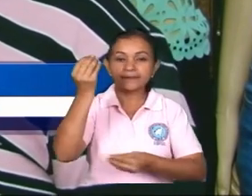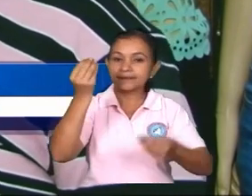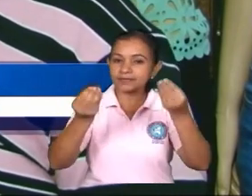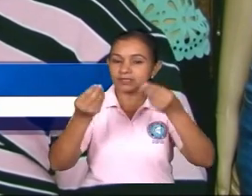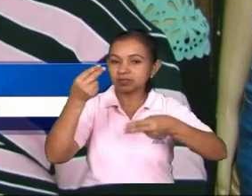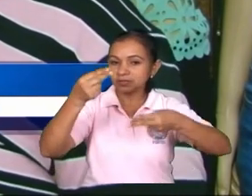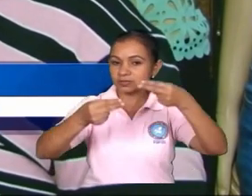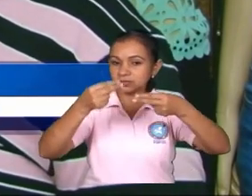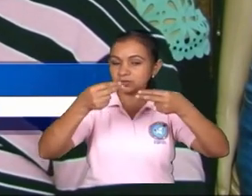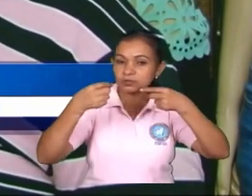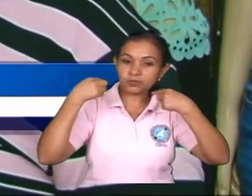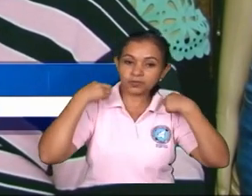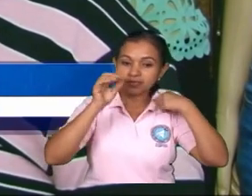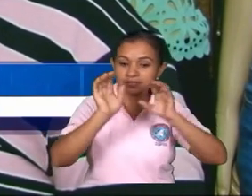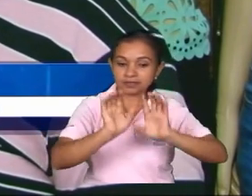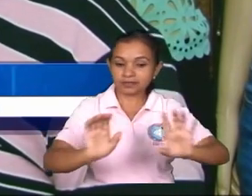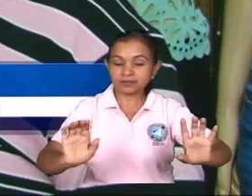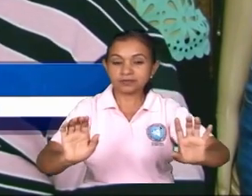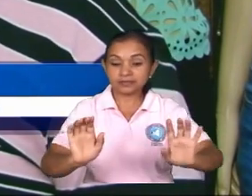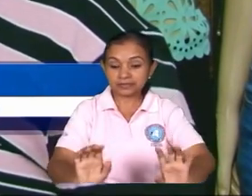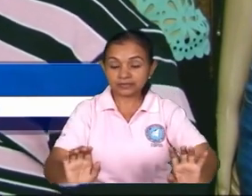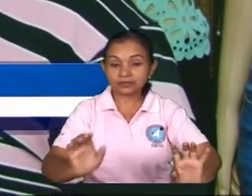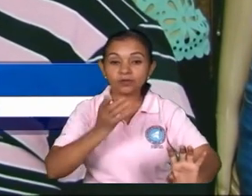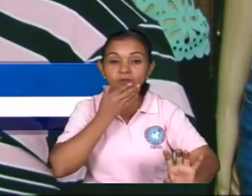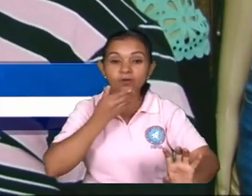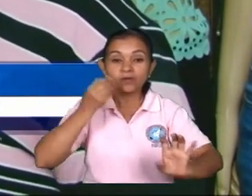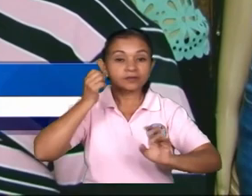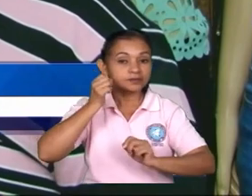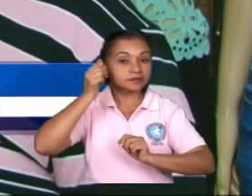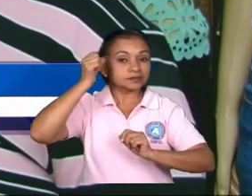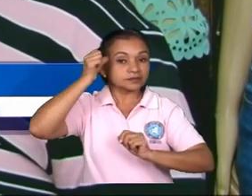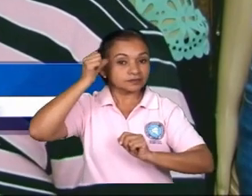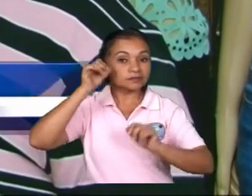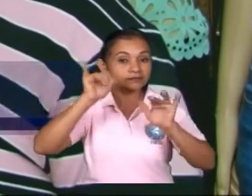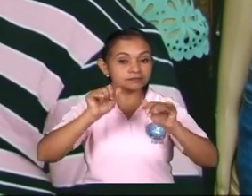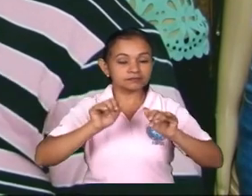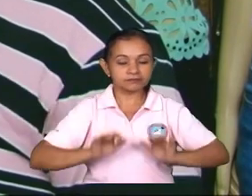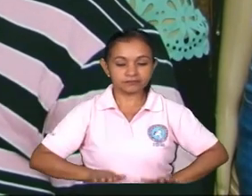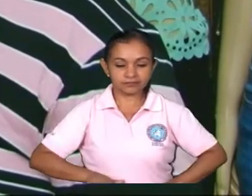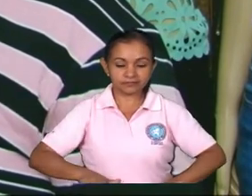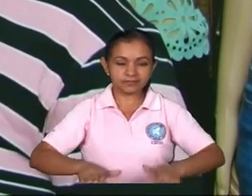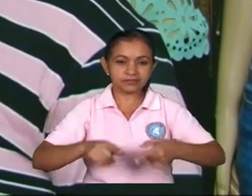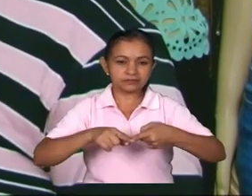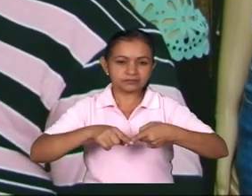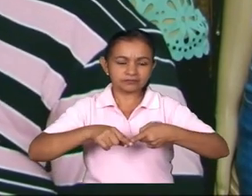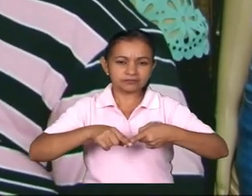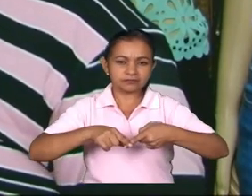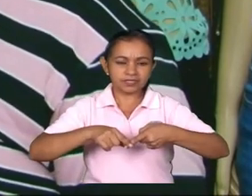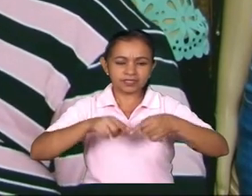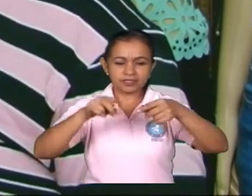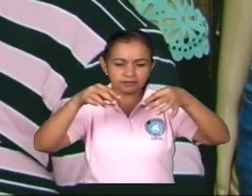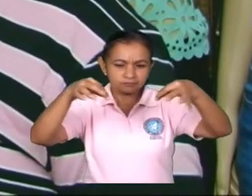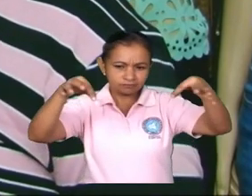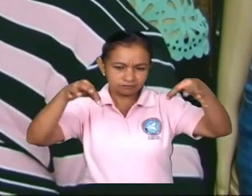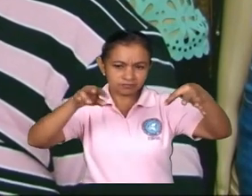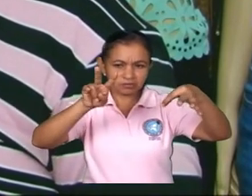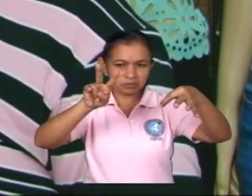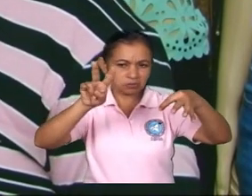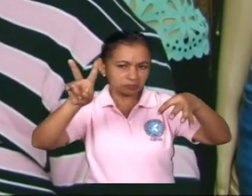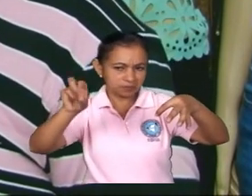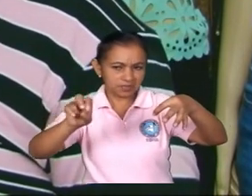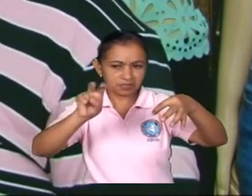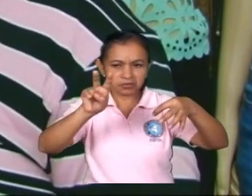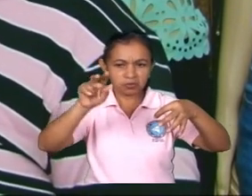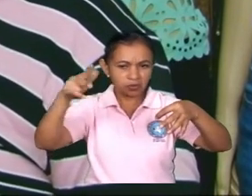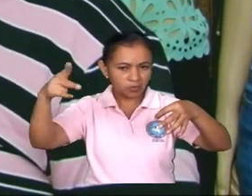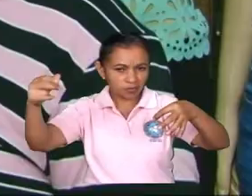número, porque hay infantil, hay juvenil y hay grande. Y la falda entre 220, 280, 250